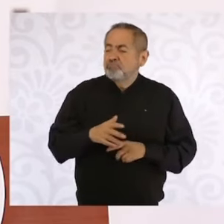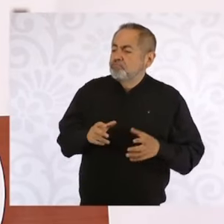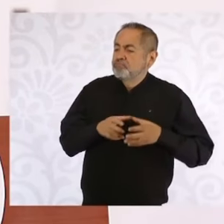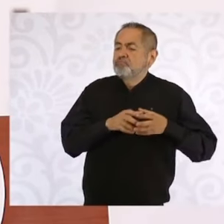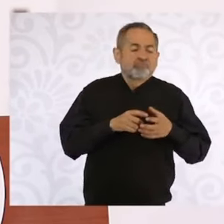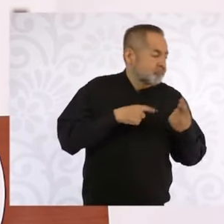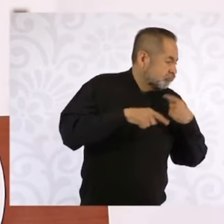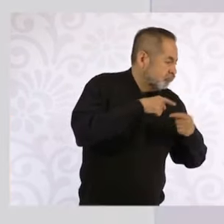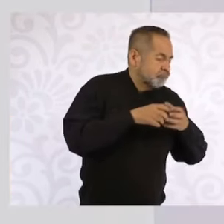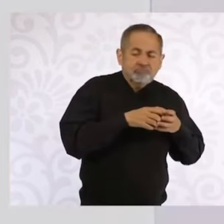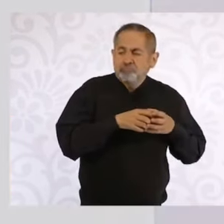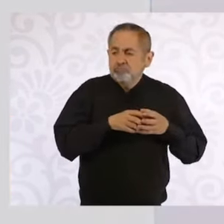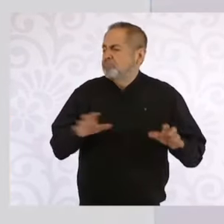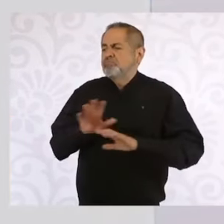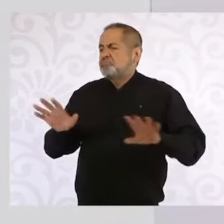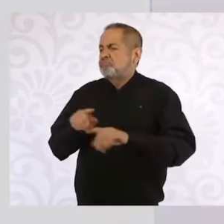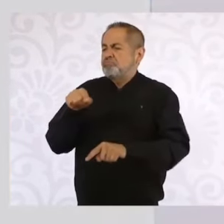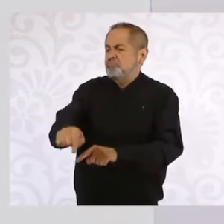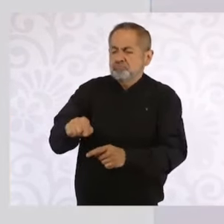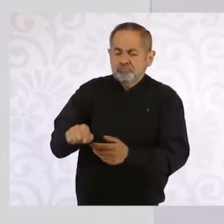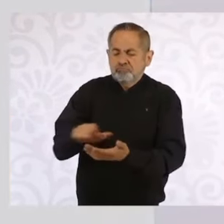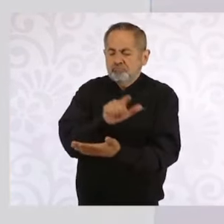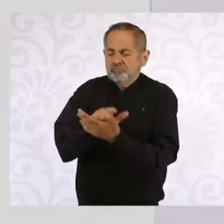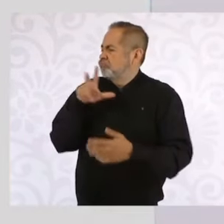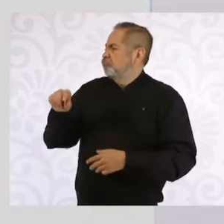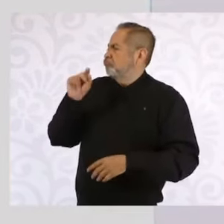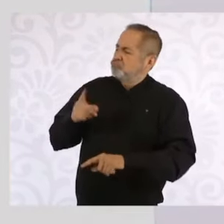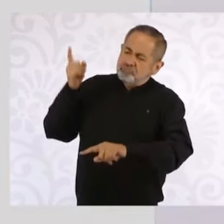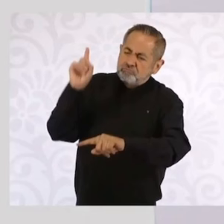pretenden cambiar una reforma